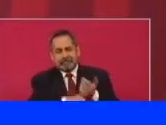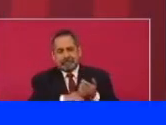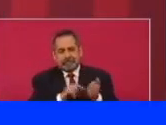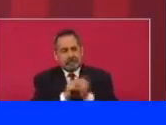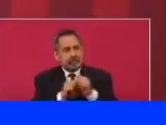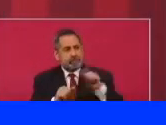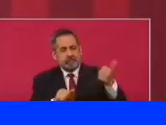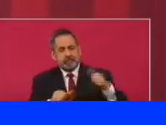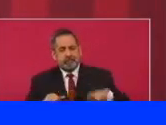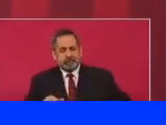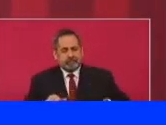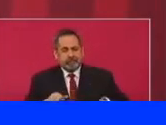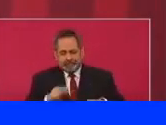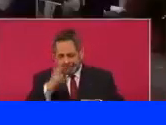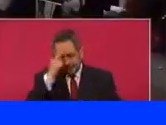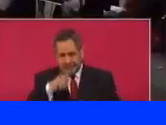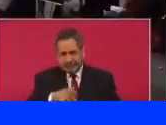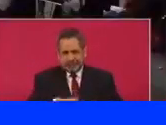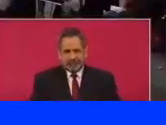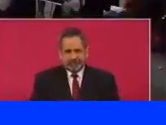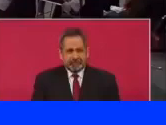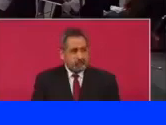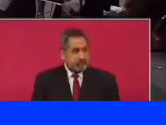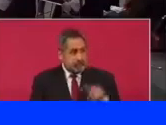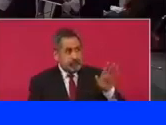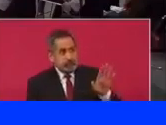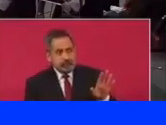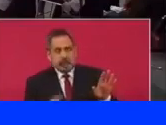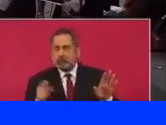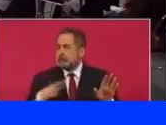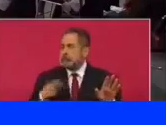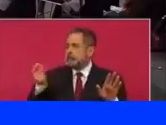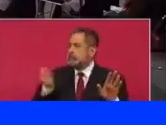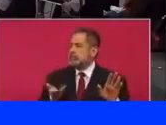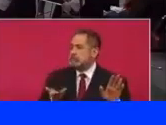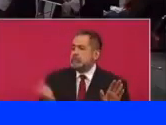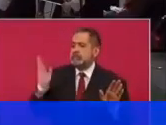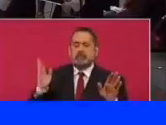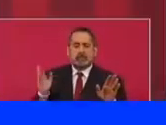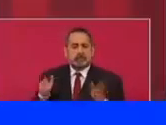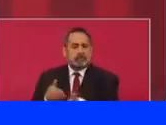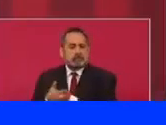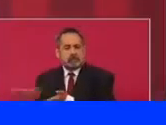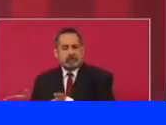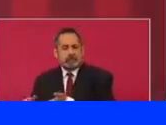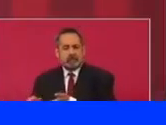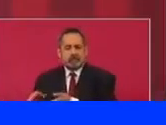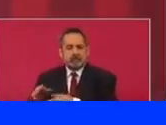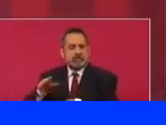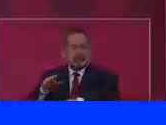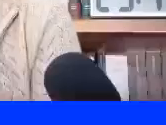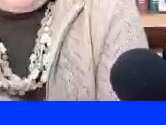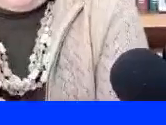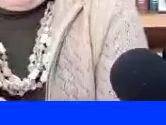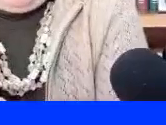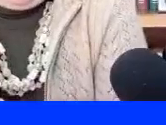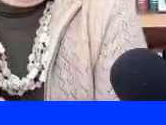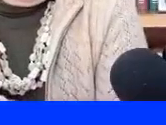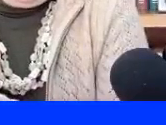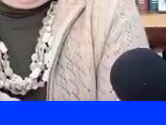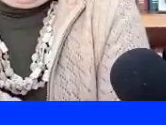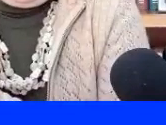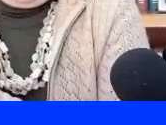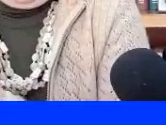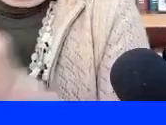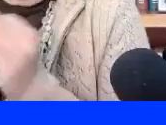traduce en improvisación de la política exterior mexicana que queda en manos no del canciller que para